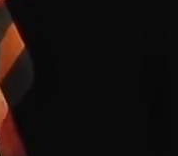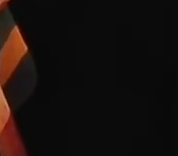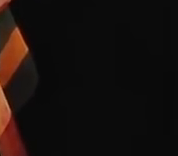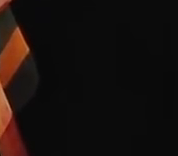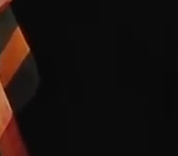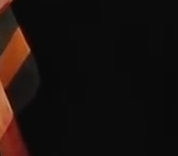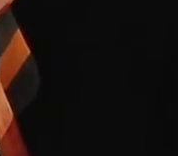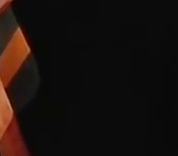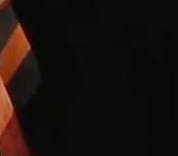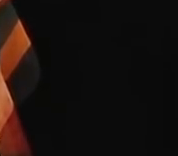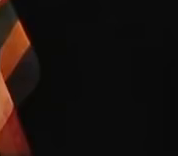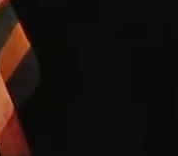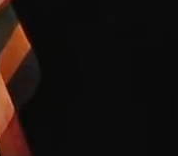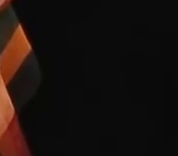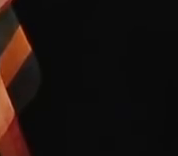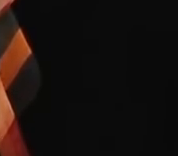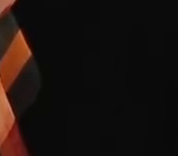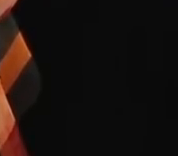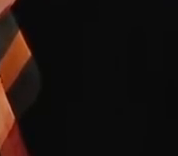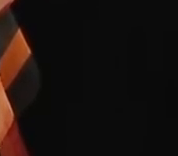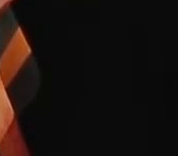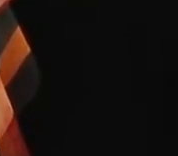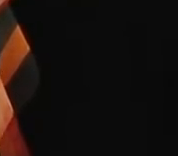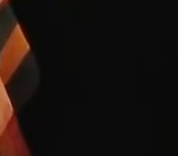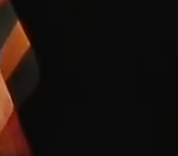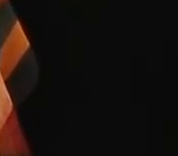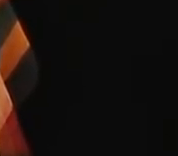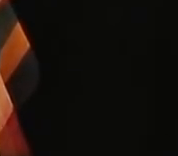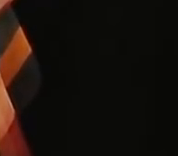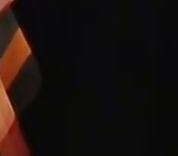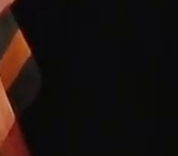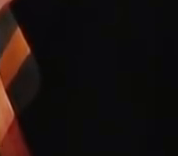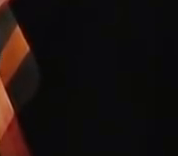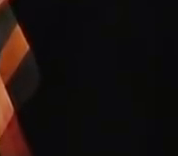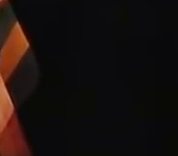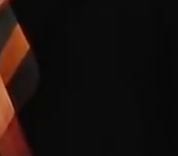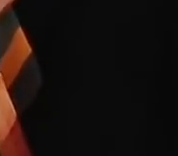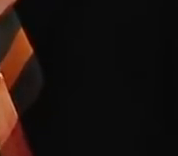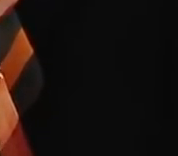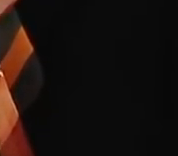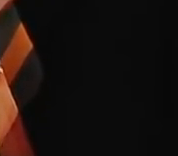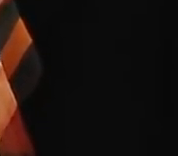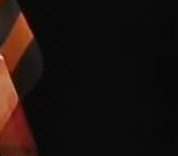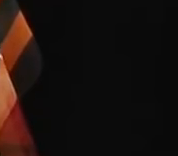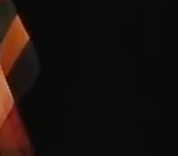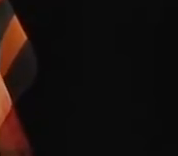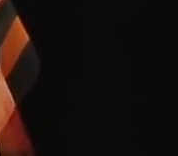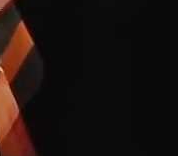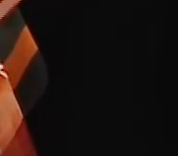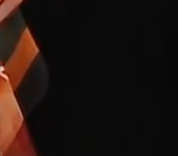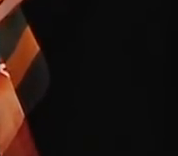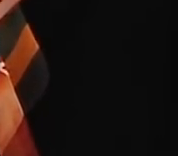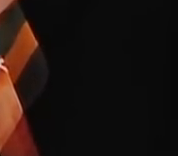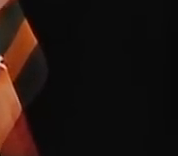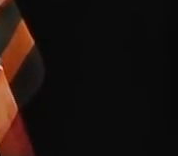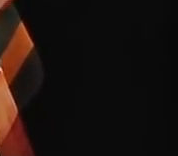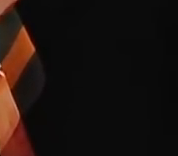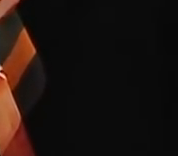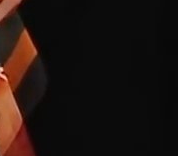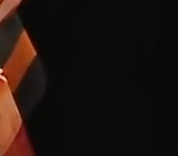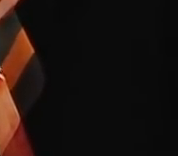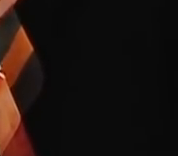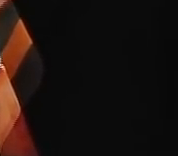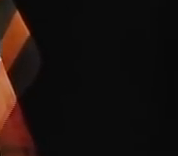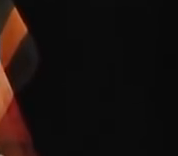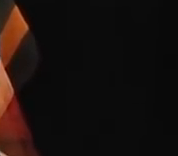darían cuenta de una negociación absolutamente irregular del señor Vizcarra para ocultar información con su equipo de trabajo, ocultársela al país sobre el